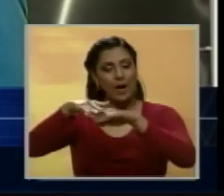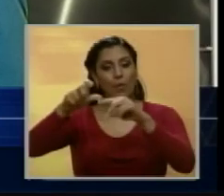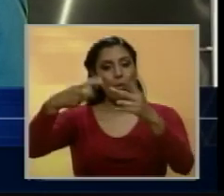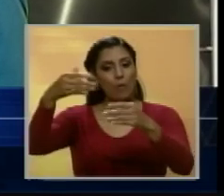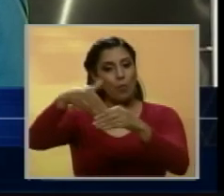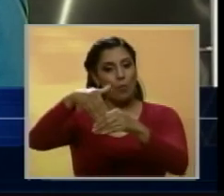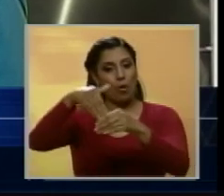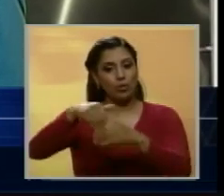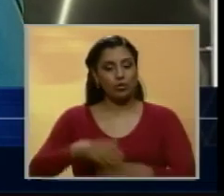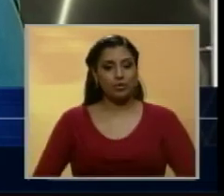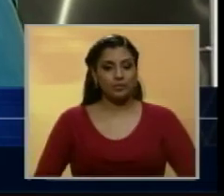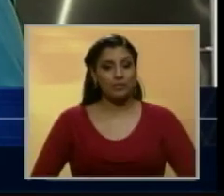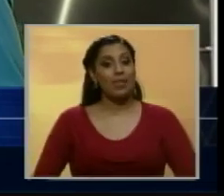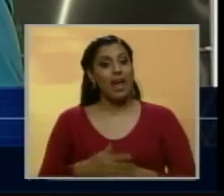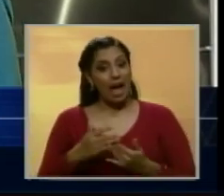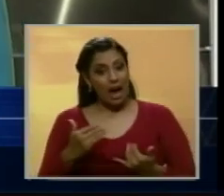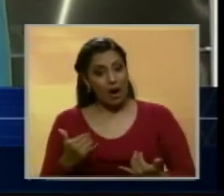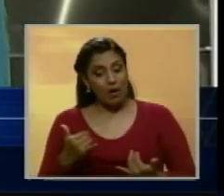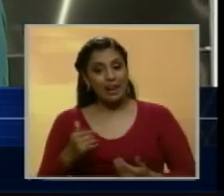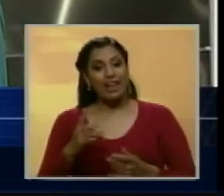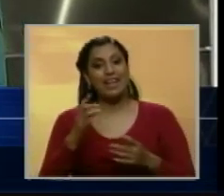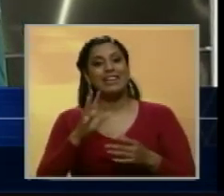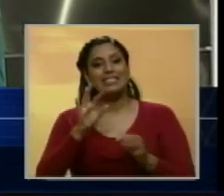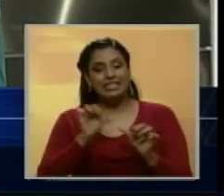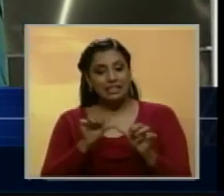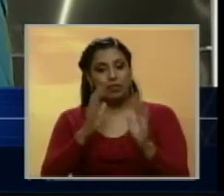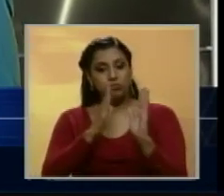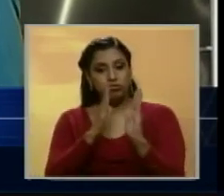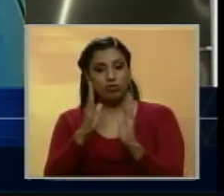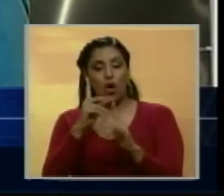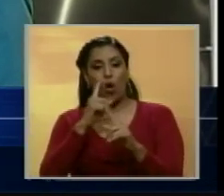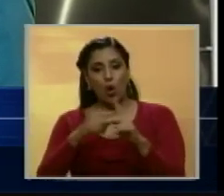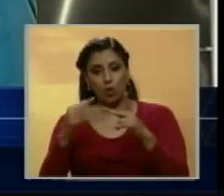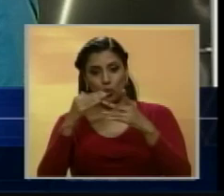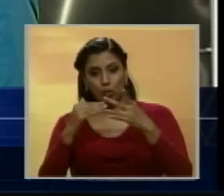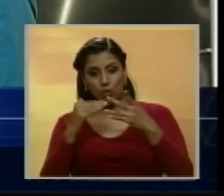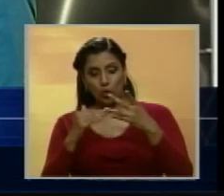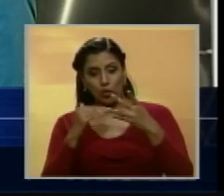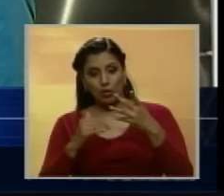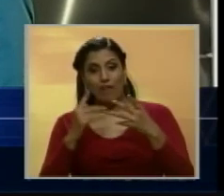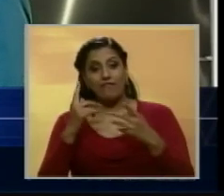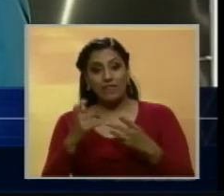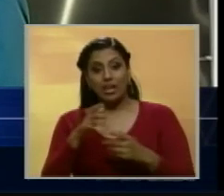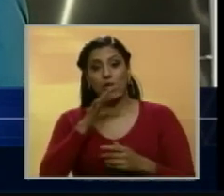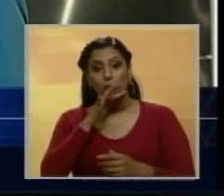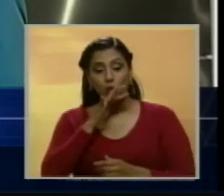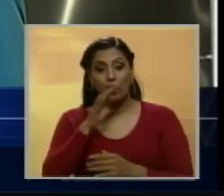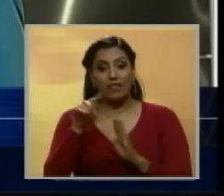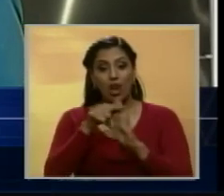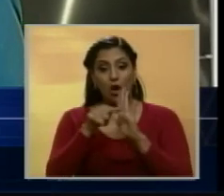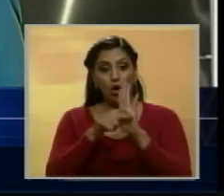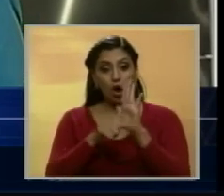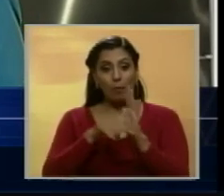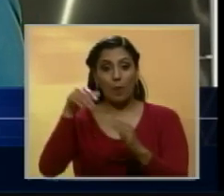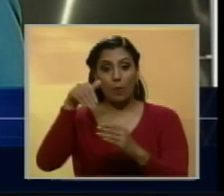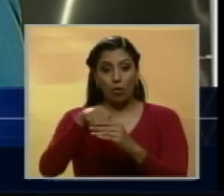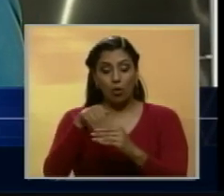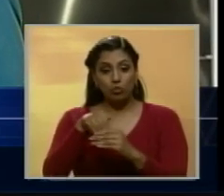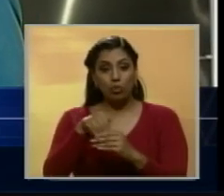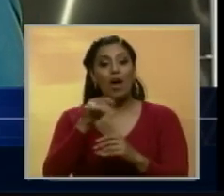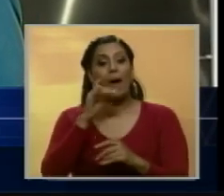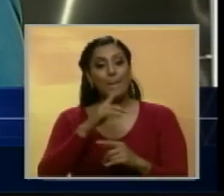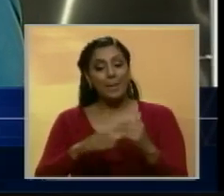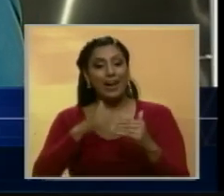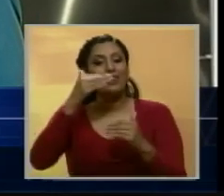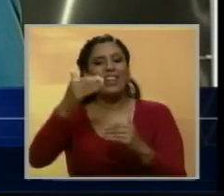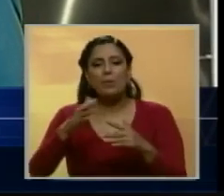un referendo revocatorio. Ahora se siguen cumpliendo otros de los pasos que están establecidos en el reglamento de referendos. El